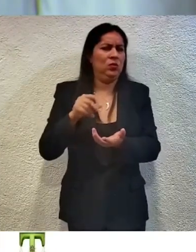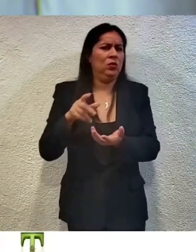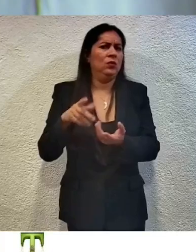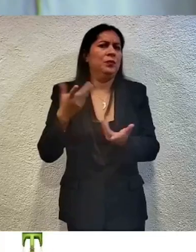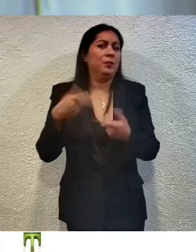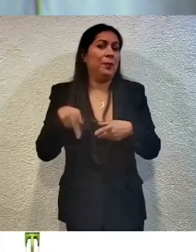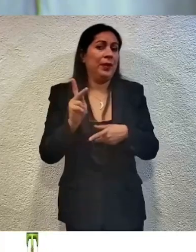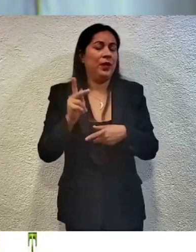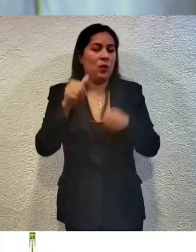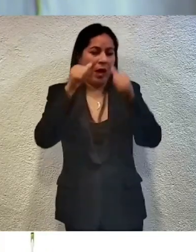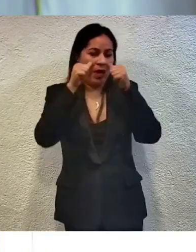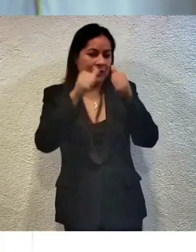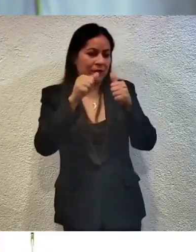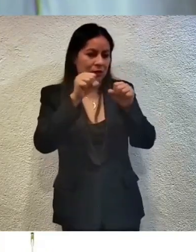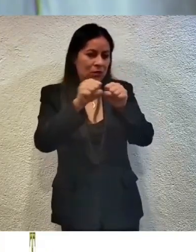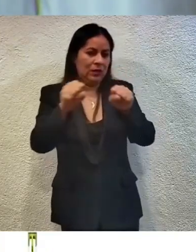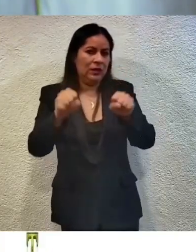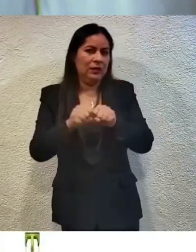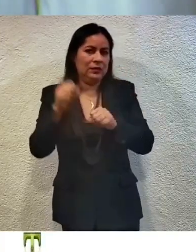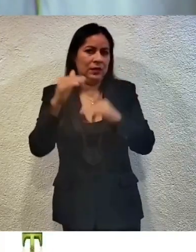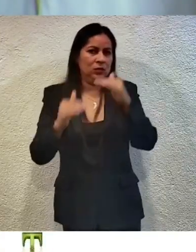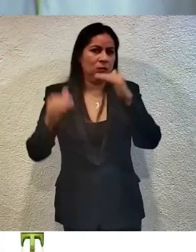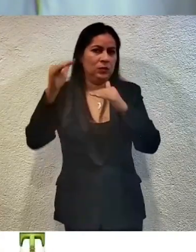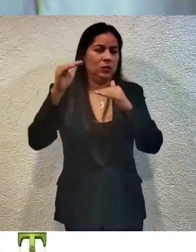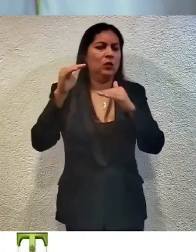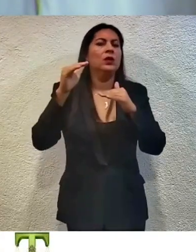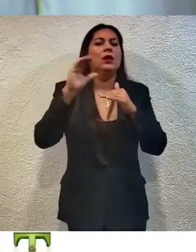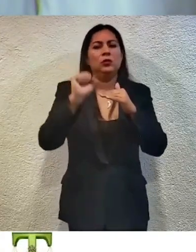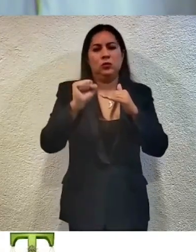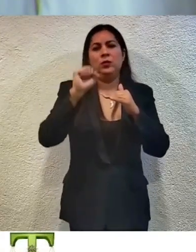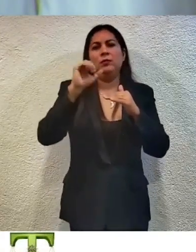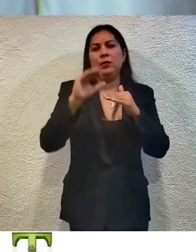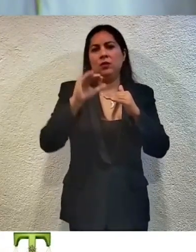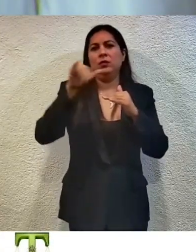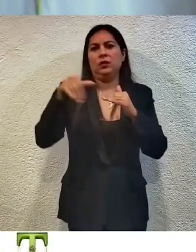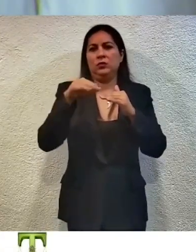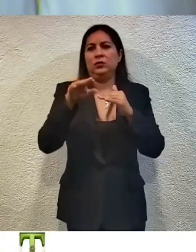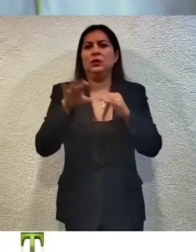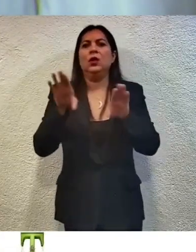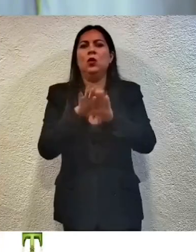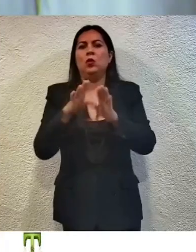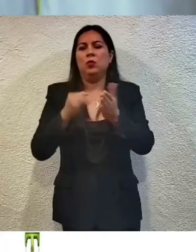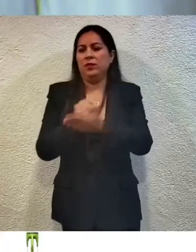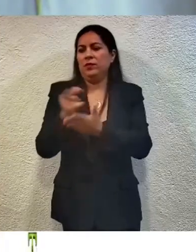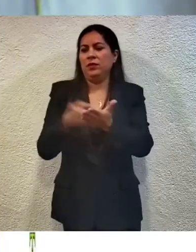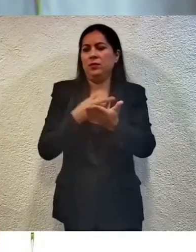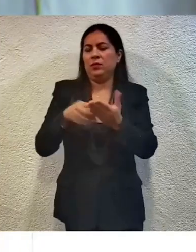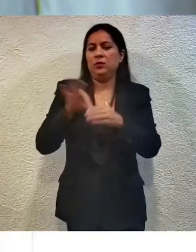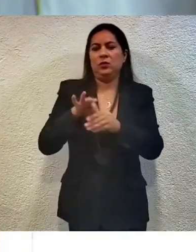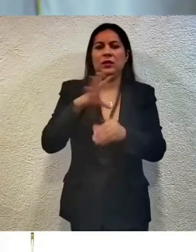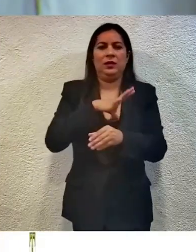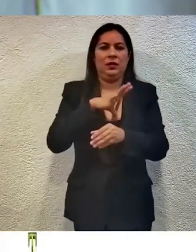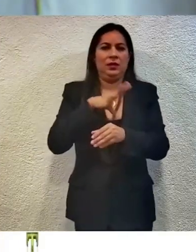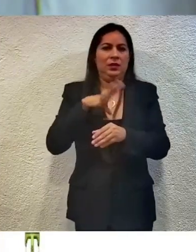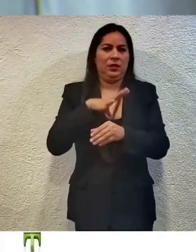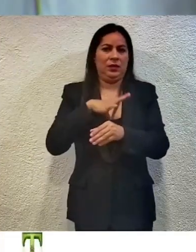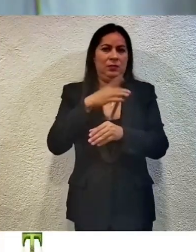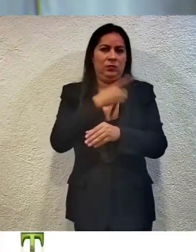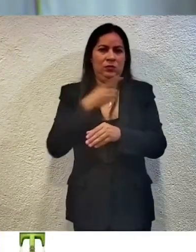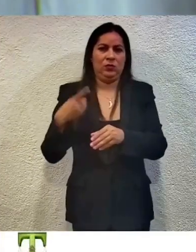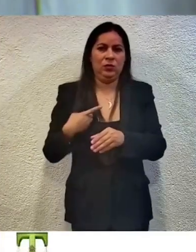atendiendo a lo que dice la Sala Superior y la Corte y cómo define la votación que debemos tomar en cuenta. Ahora, ese